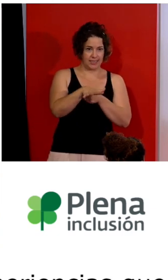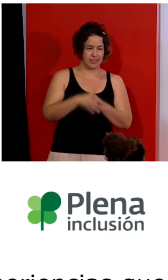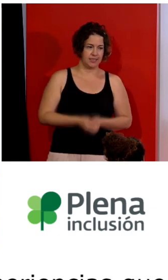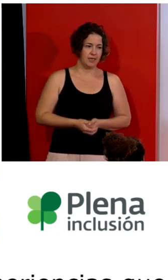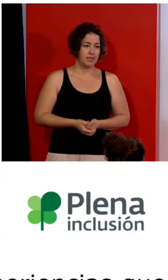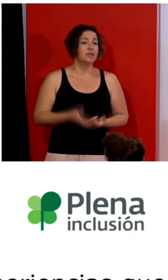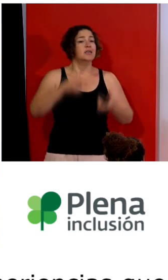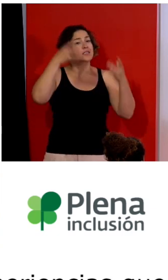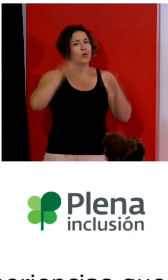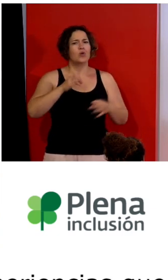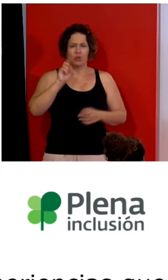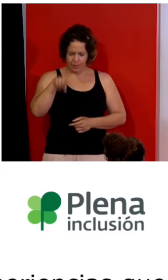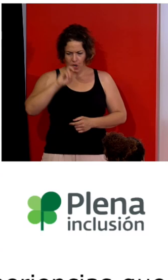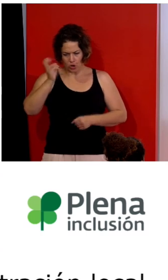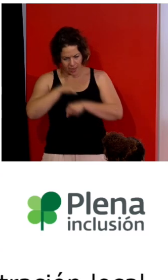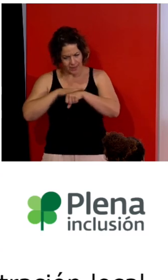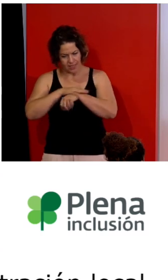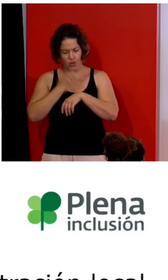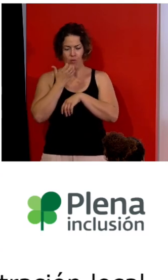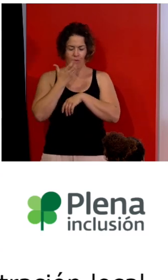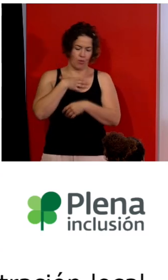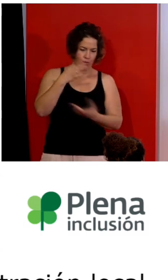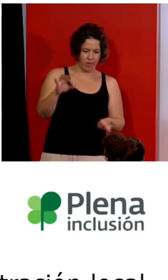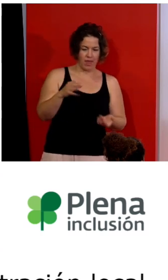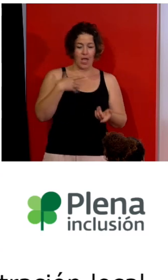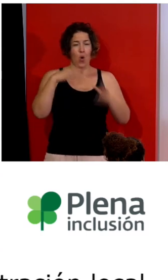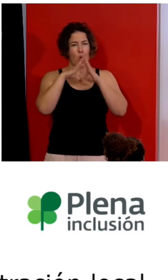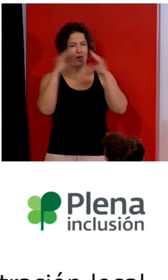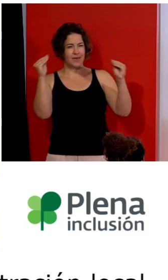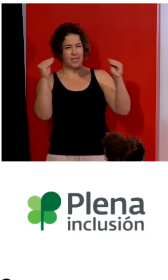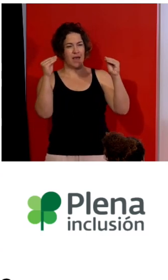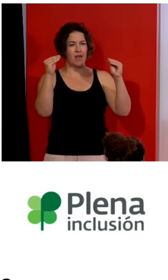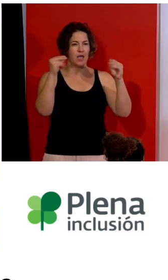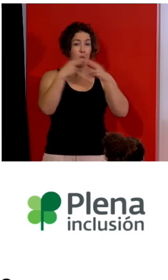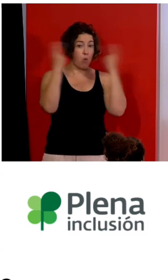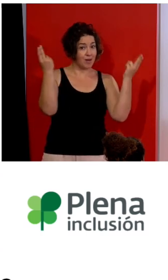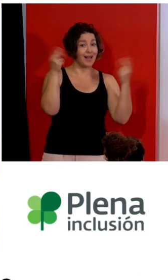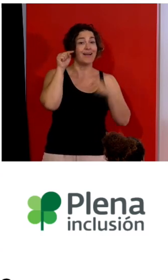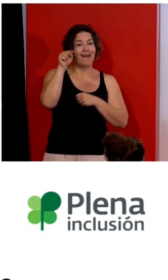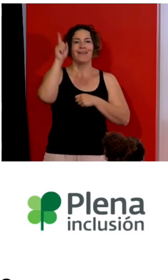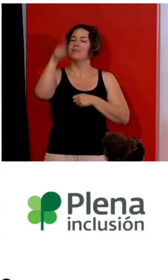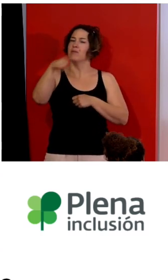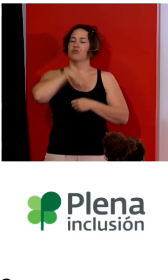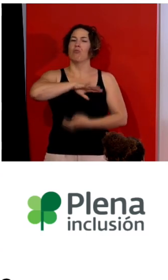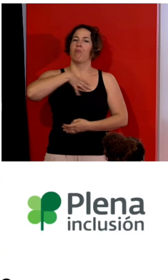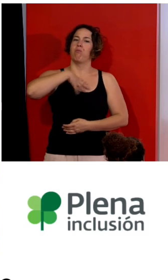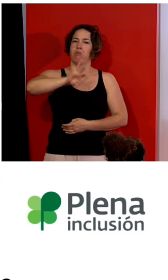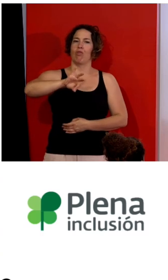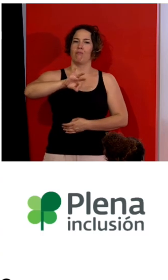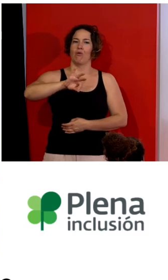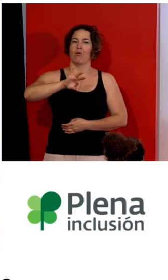además en otro tipo de administración, como pueda ser, por ejemplo, las universidades públicas, ahí también tenemos una posibilidad